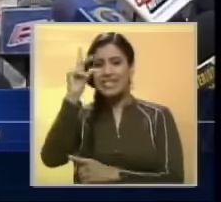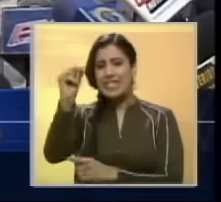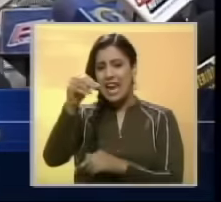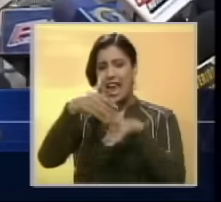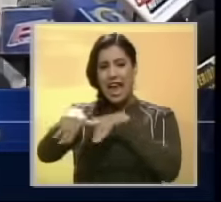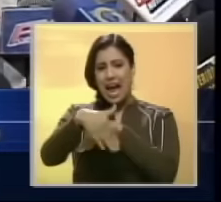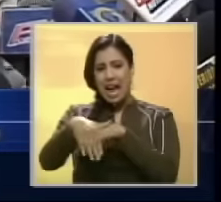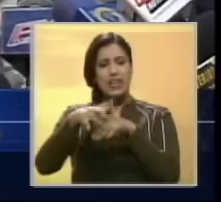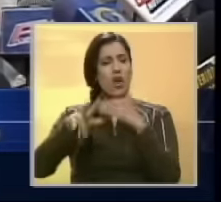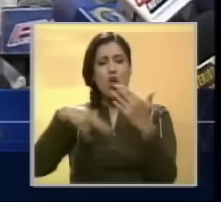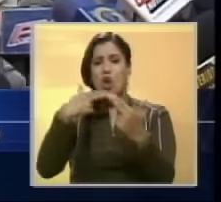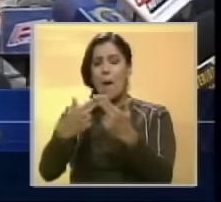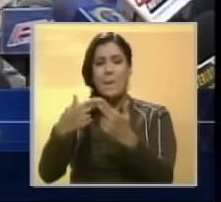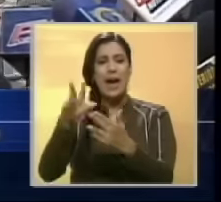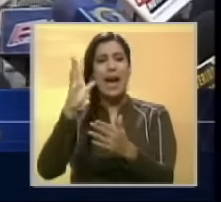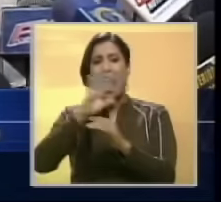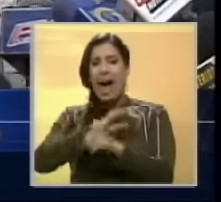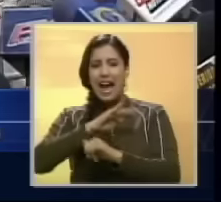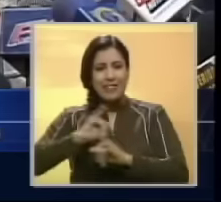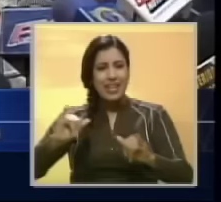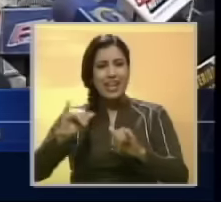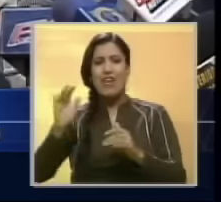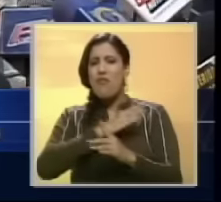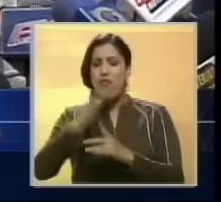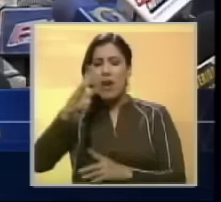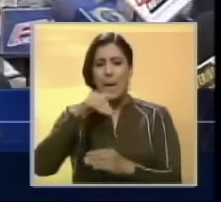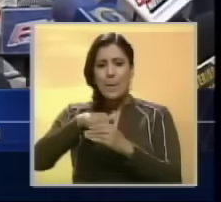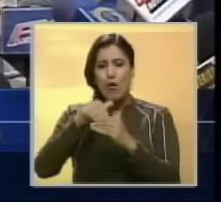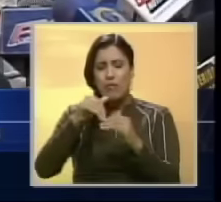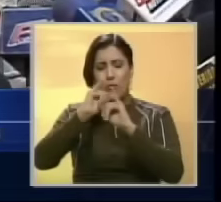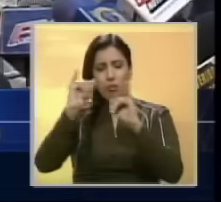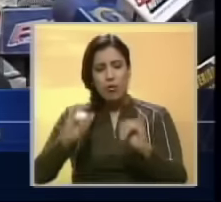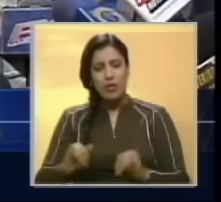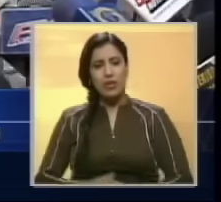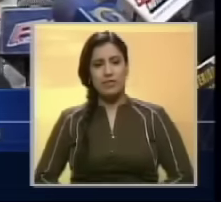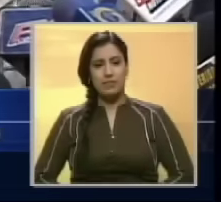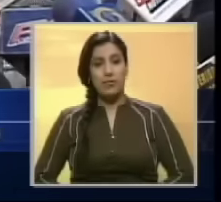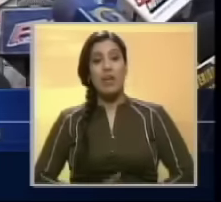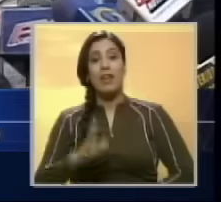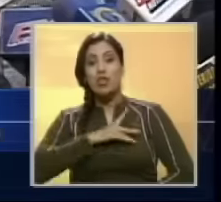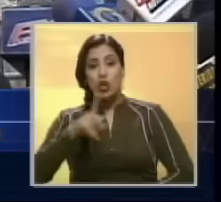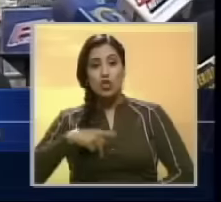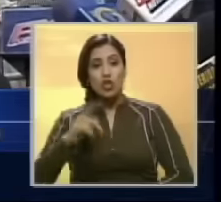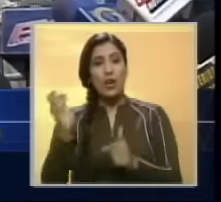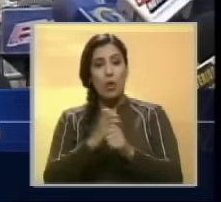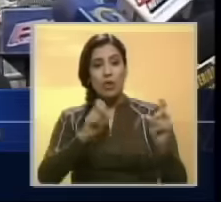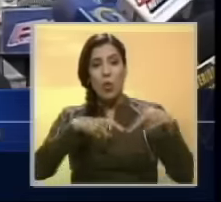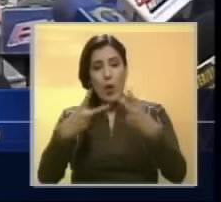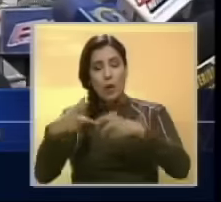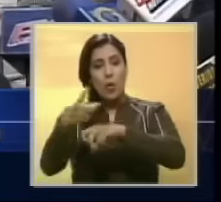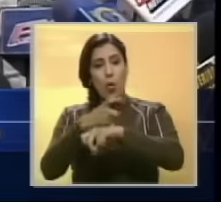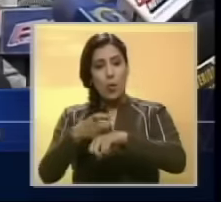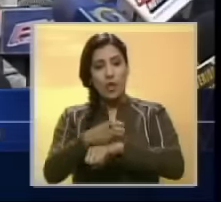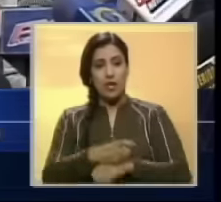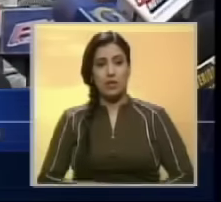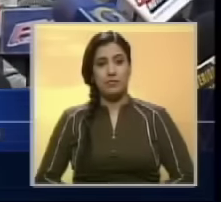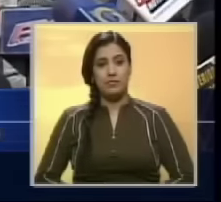calle para no regresar hasta que logremos revocatorio y logremos un nuevo